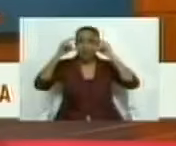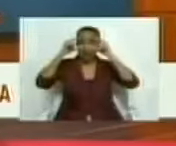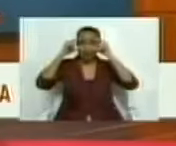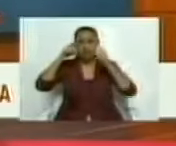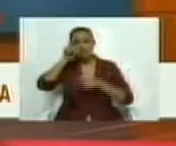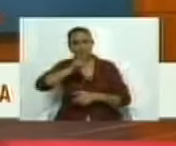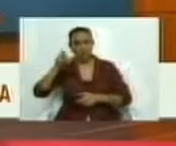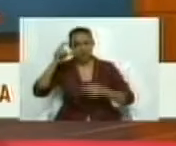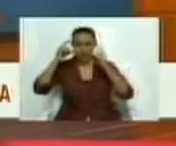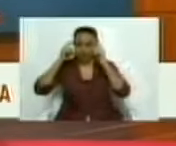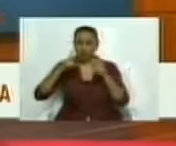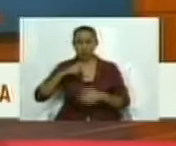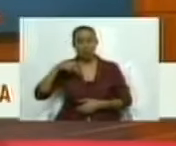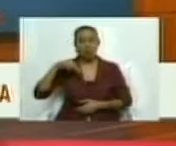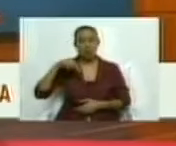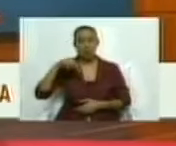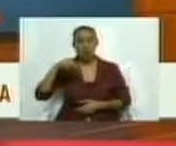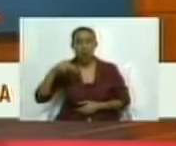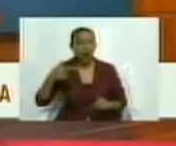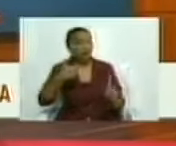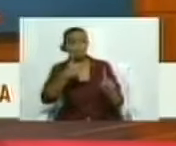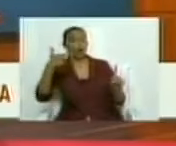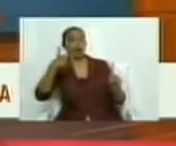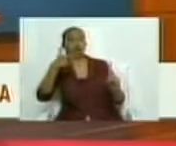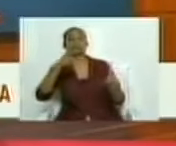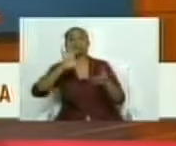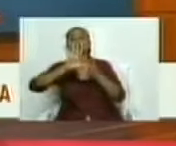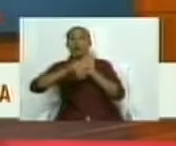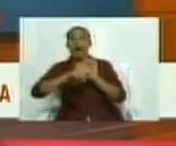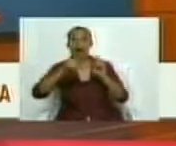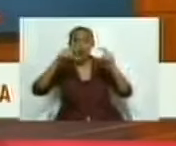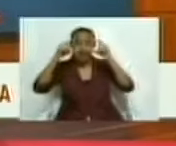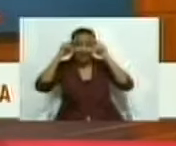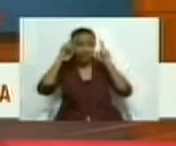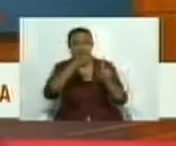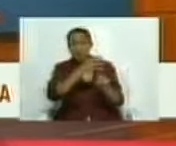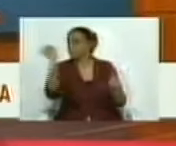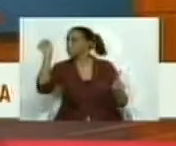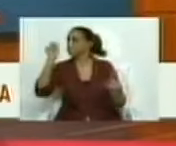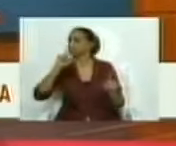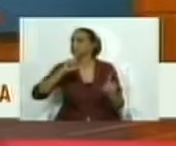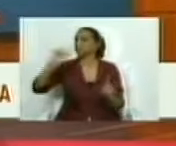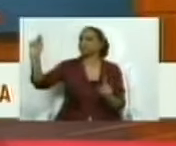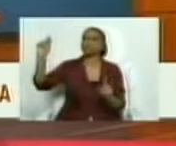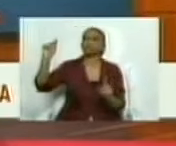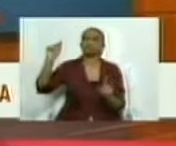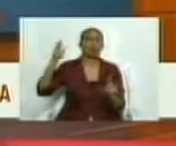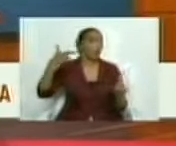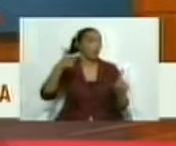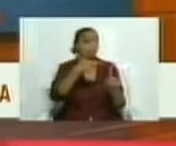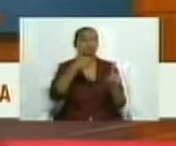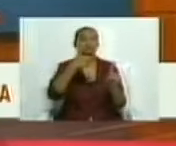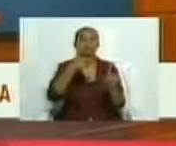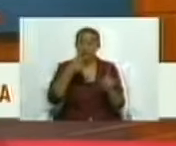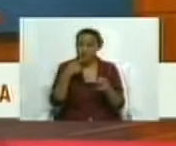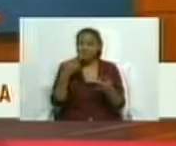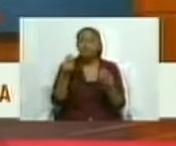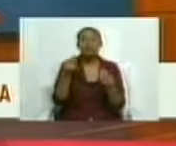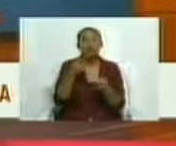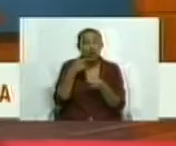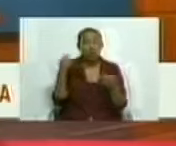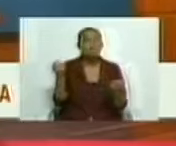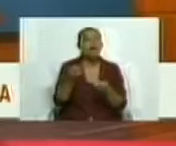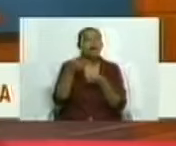marca de unos lentes le metían dos tiros y le quitaban el lente ni siquiera le decían alto deben su lente no lo mataban y le quitaban luego el